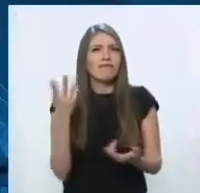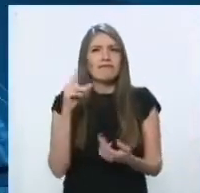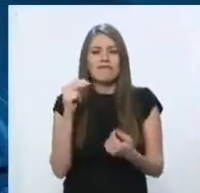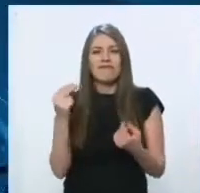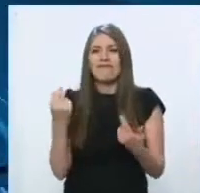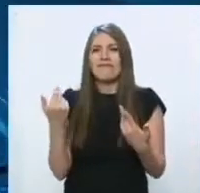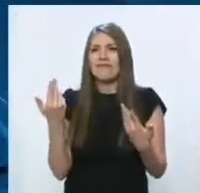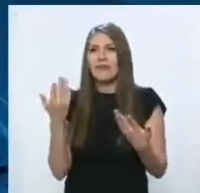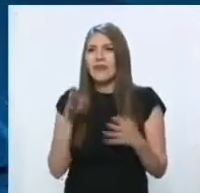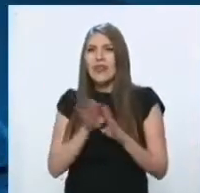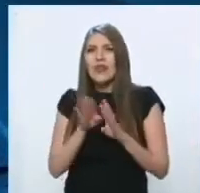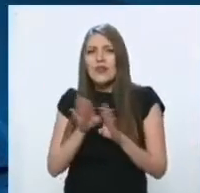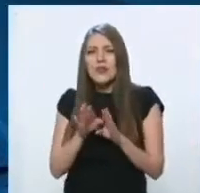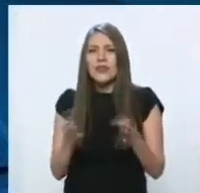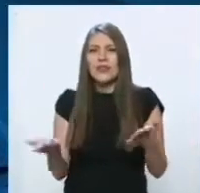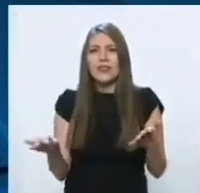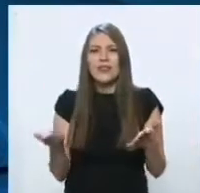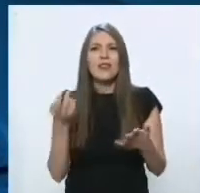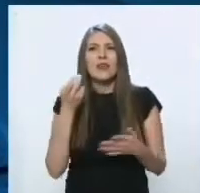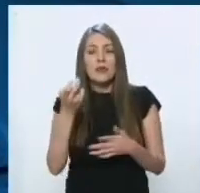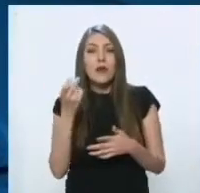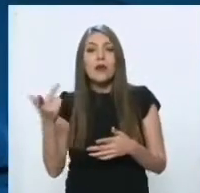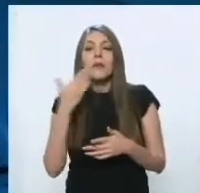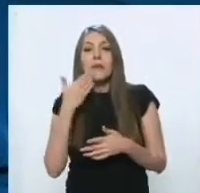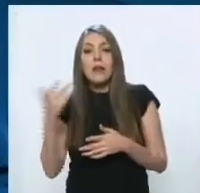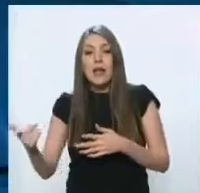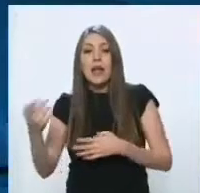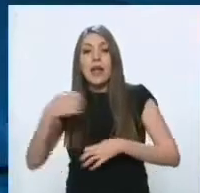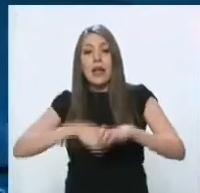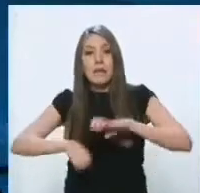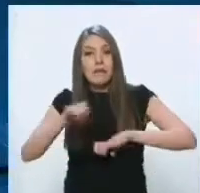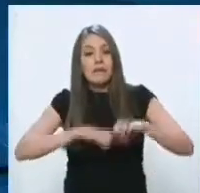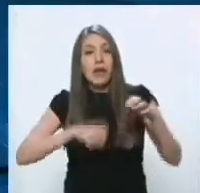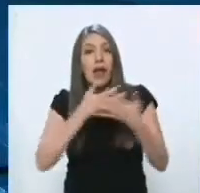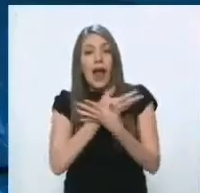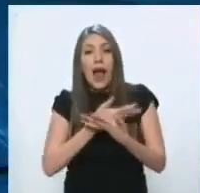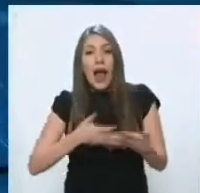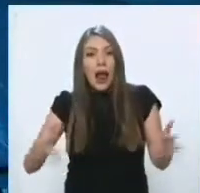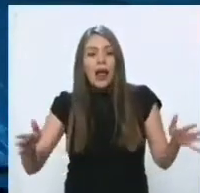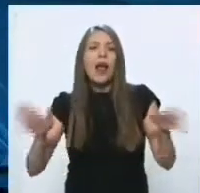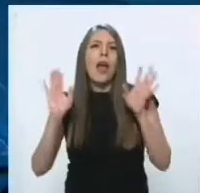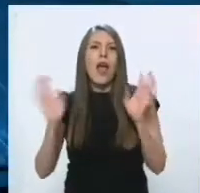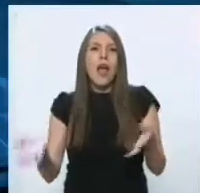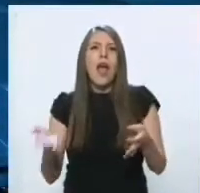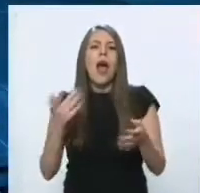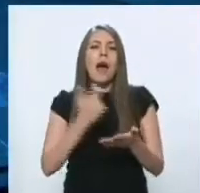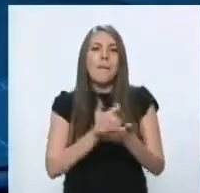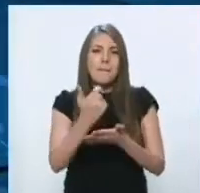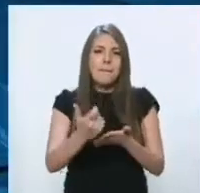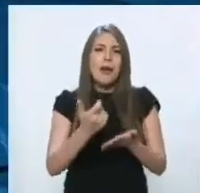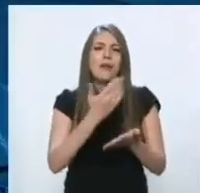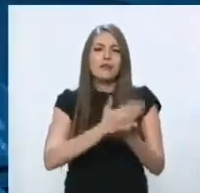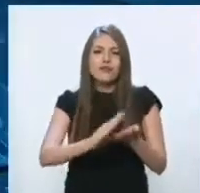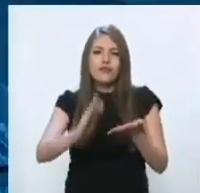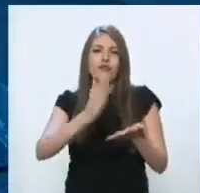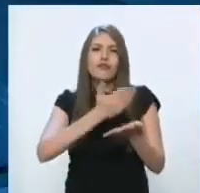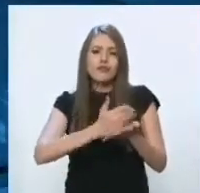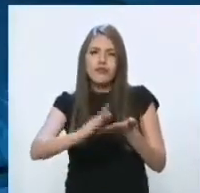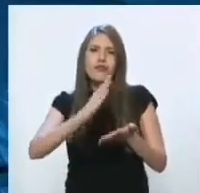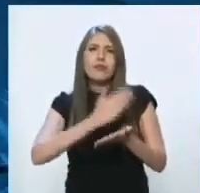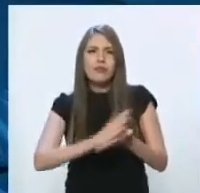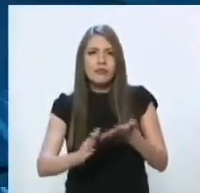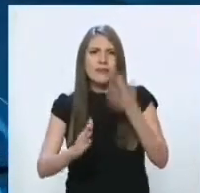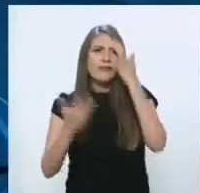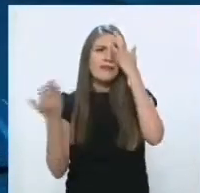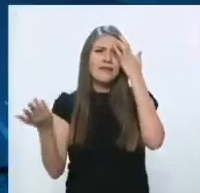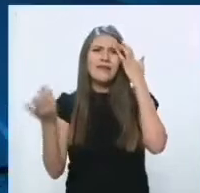todas estas grandes empresas se hayan acercado a pagar. Me parece muy bien que lo hayan hecho a plazos. O sea, estamos hablando de empresas que